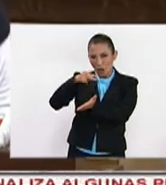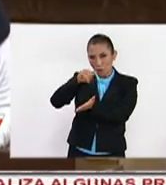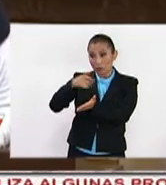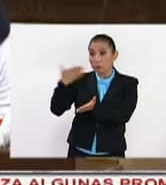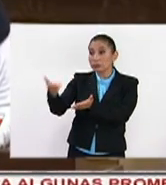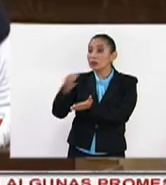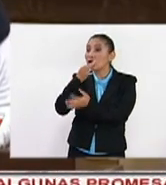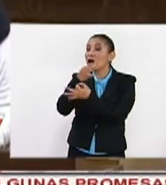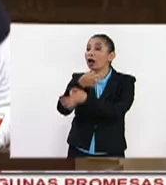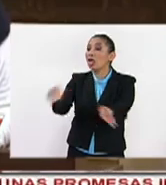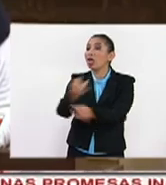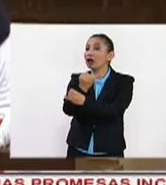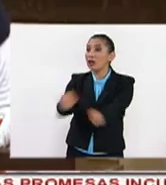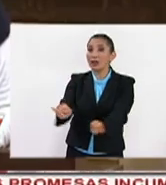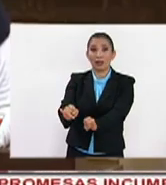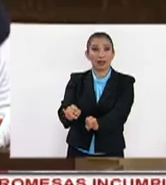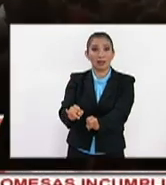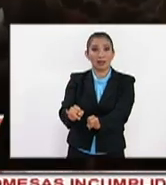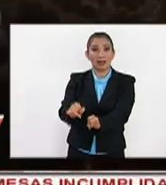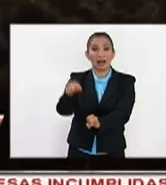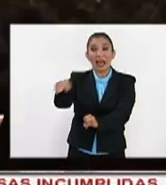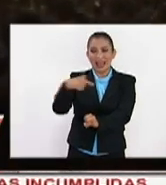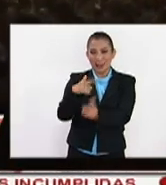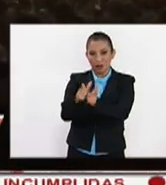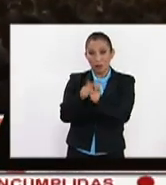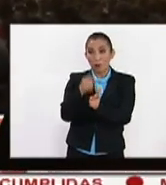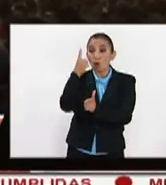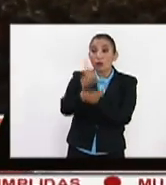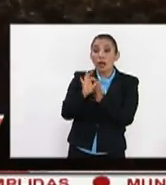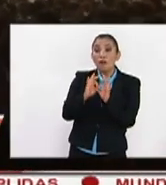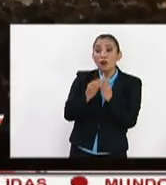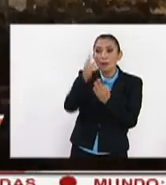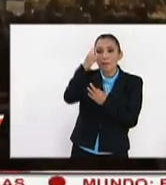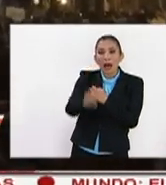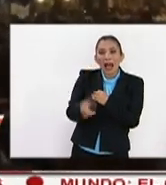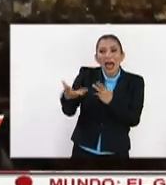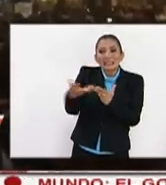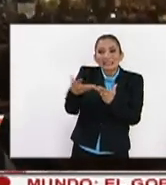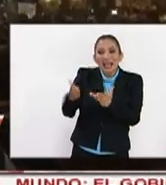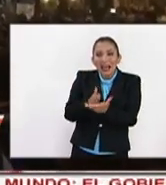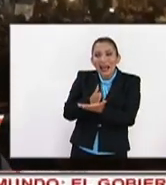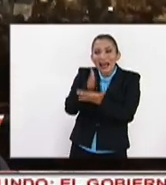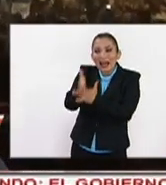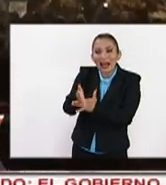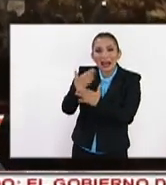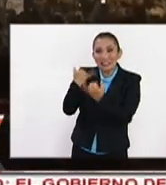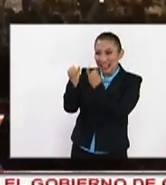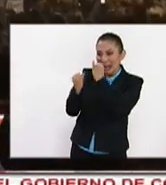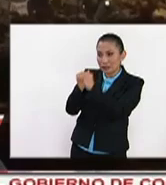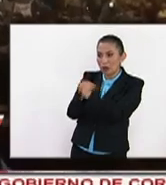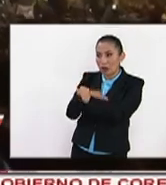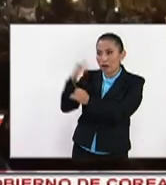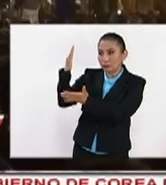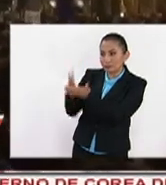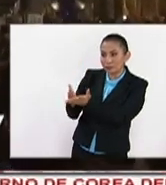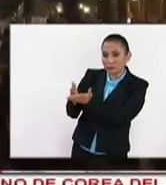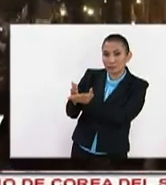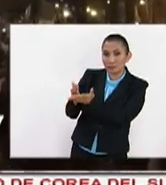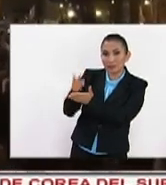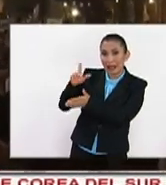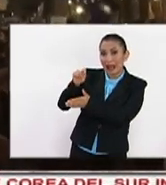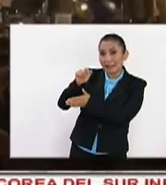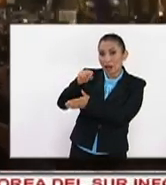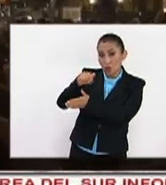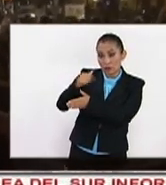la proclamación de la República. De acuerdo con el partido, la única manera para conseguir que la intervención de actores internacionales es con